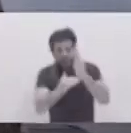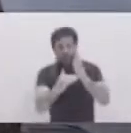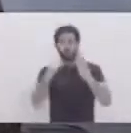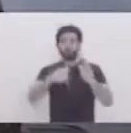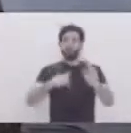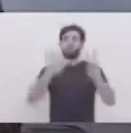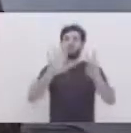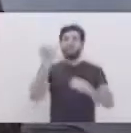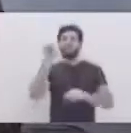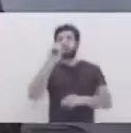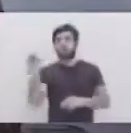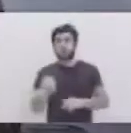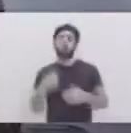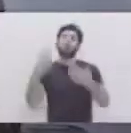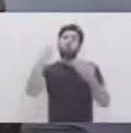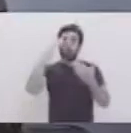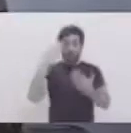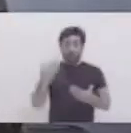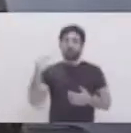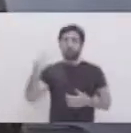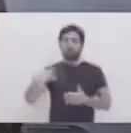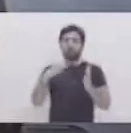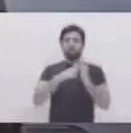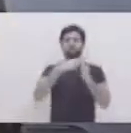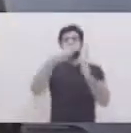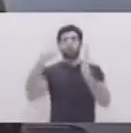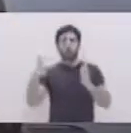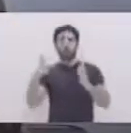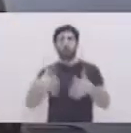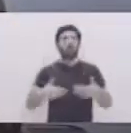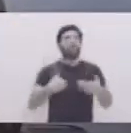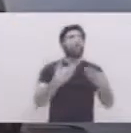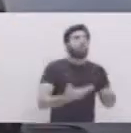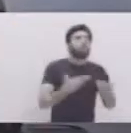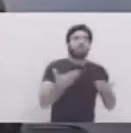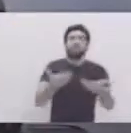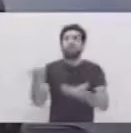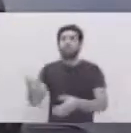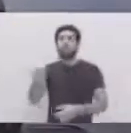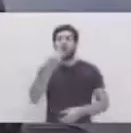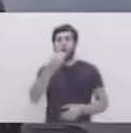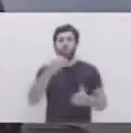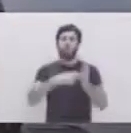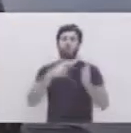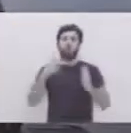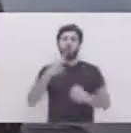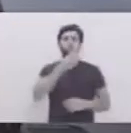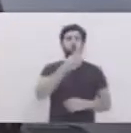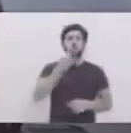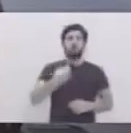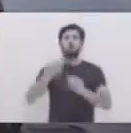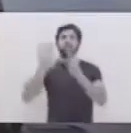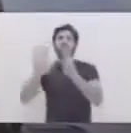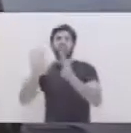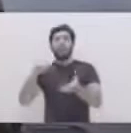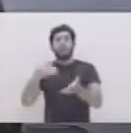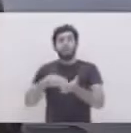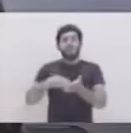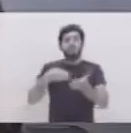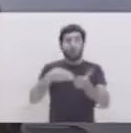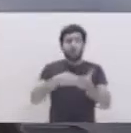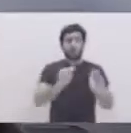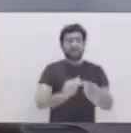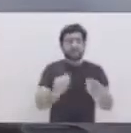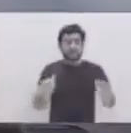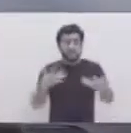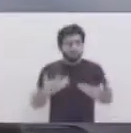a que la alimentación escolar se transformó y se lograron atender los requerimientos nutricionales de más de 2.7 millones de